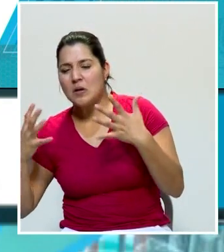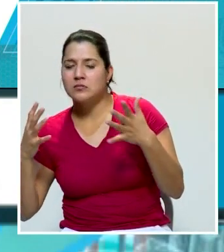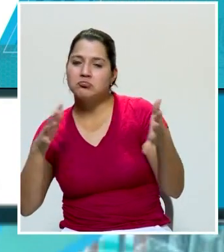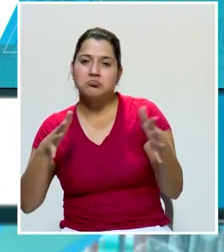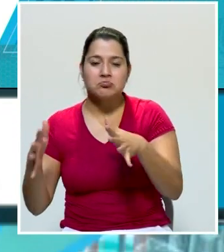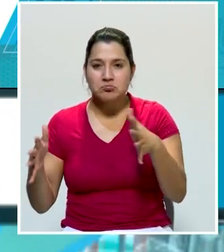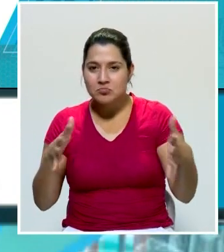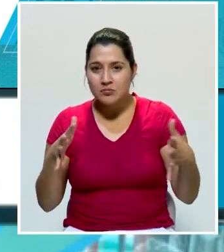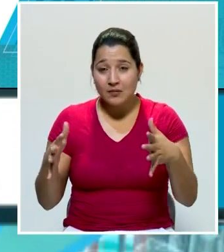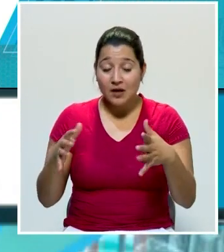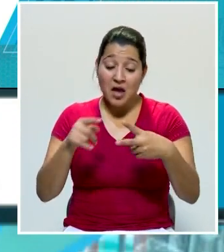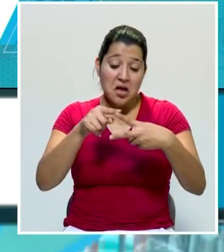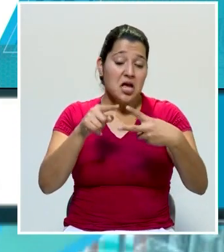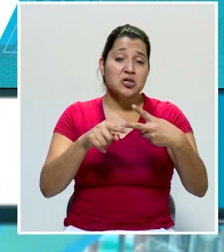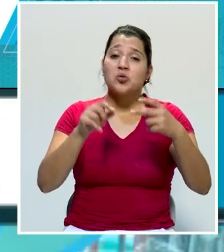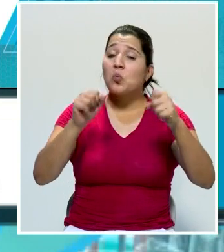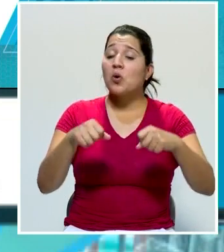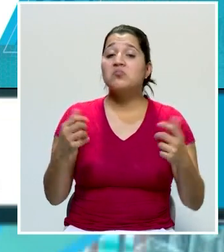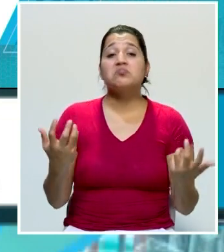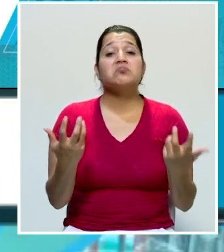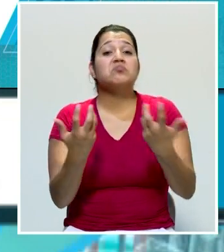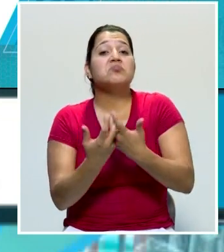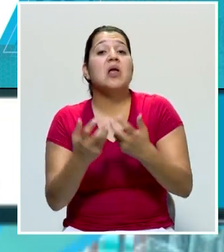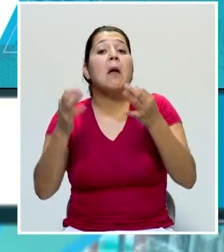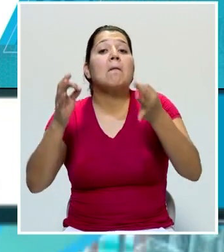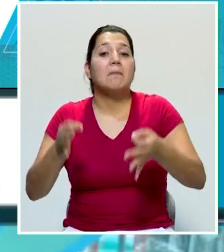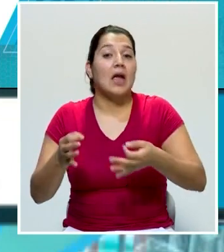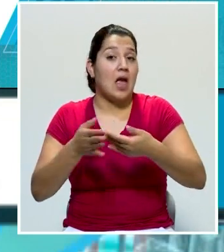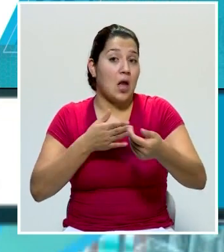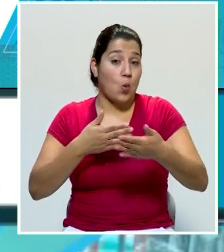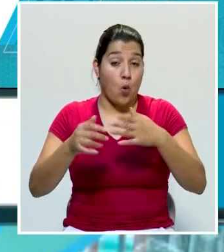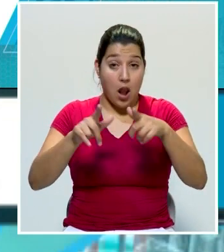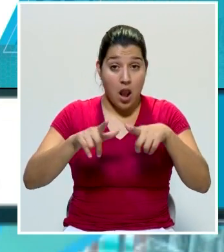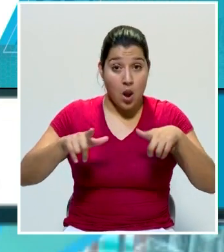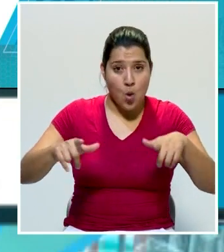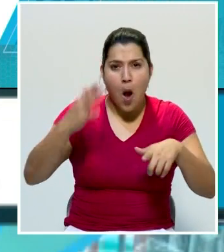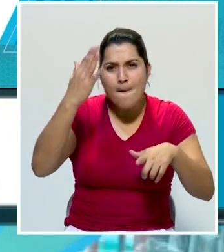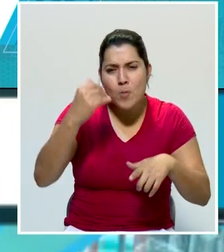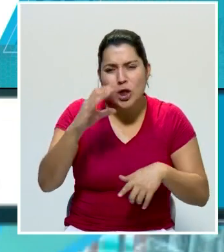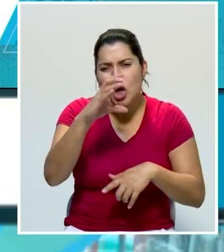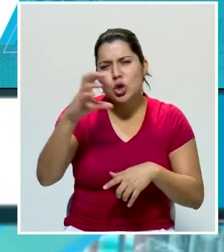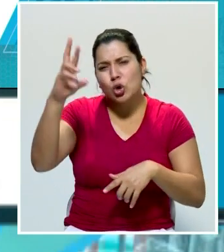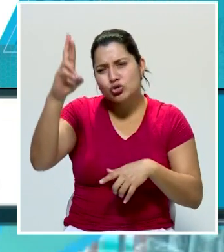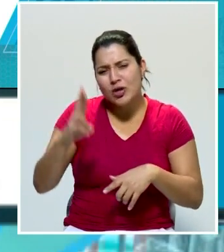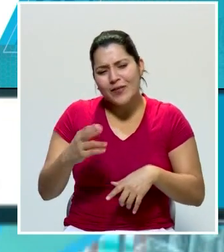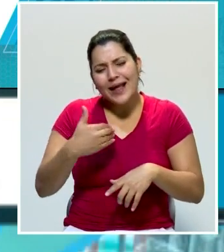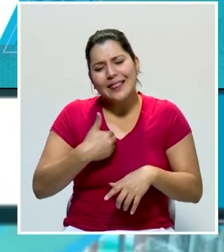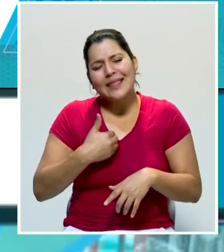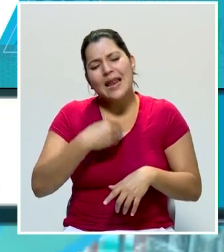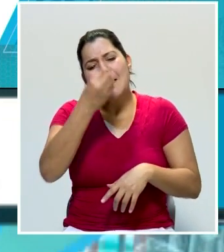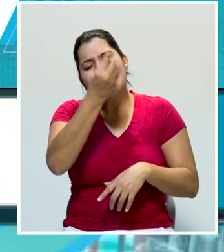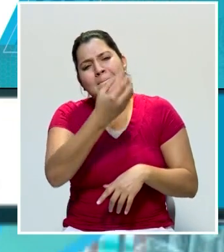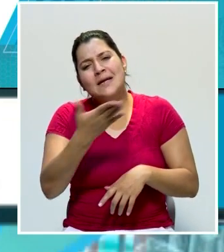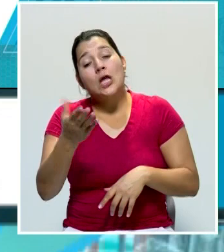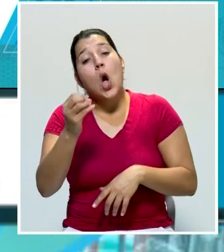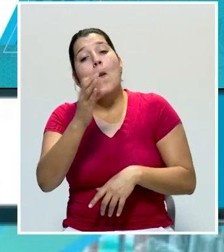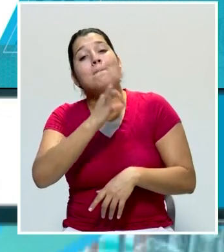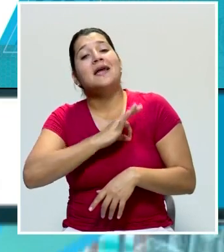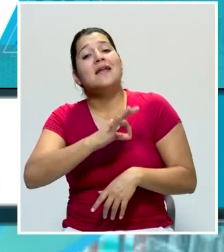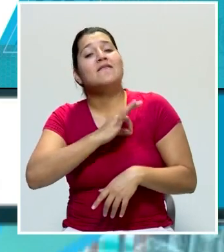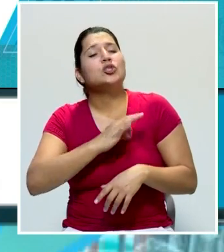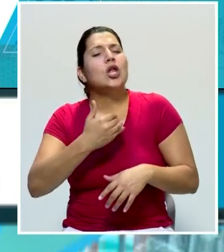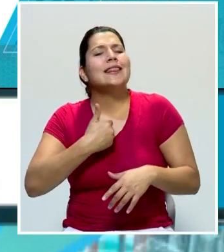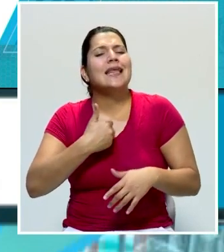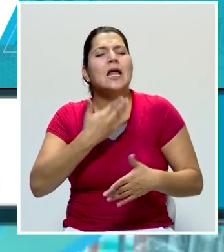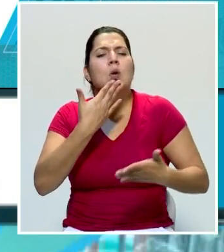bien, porque nosotros tenemos la bendición o el privilegio de ser un país donde casi se cultiva todo lo que queramos. Y es